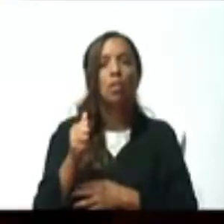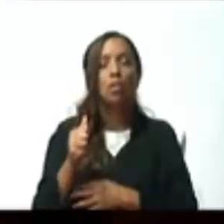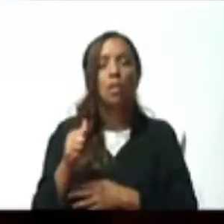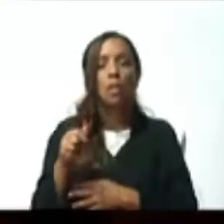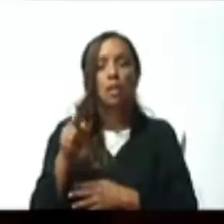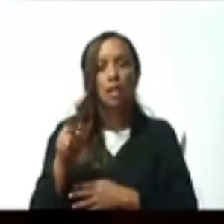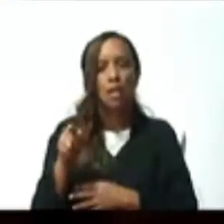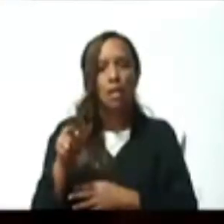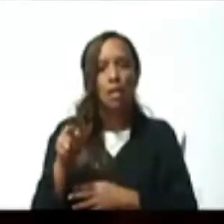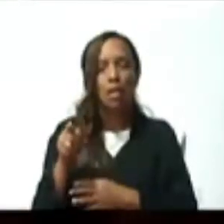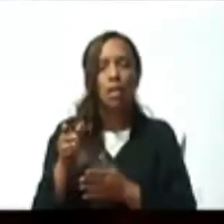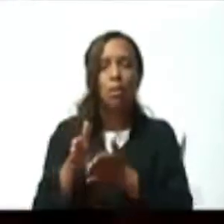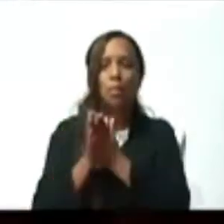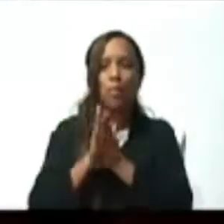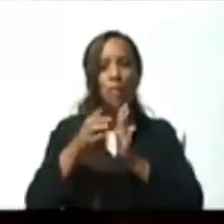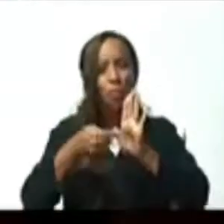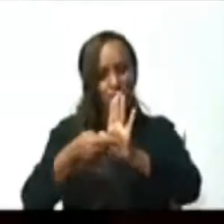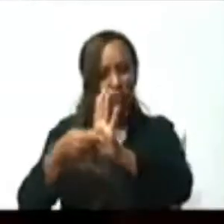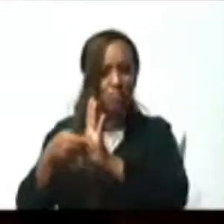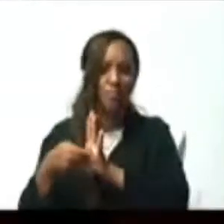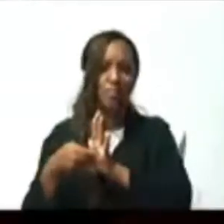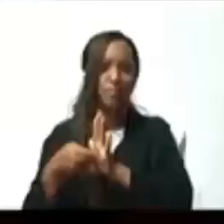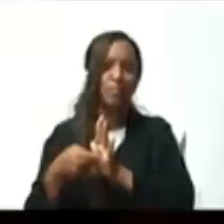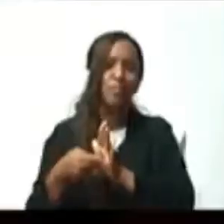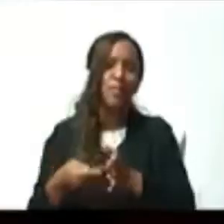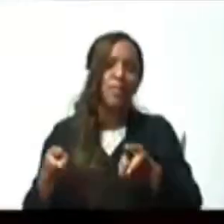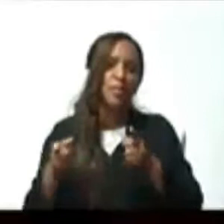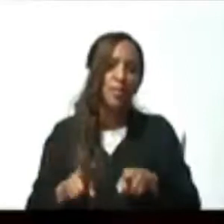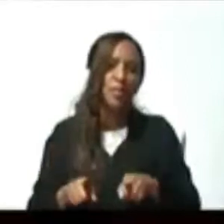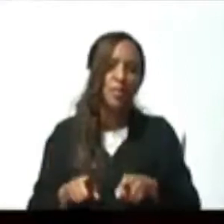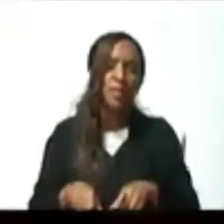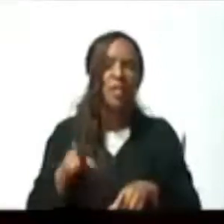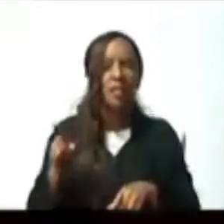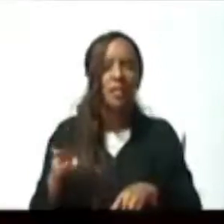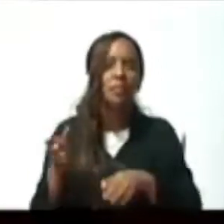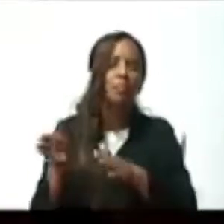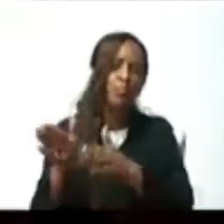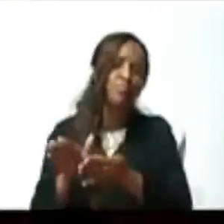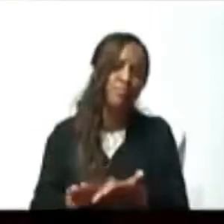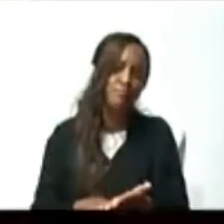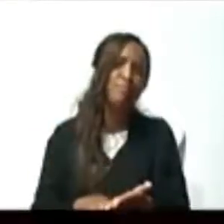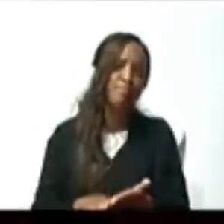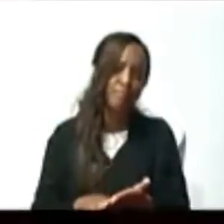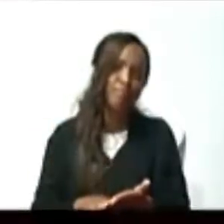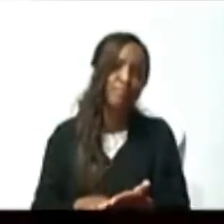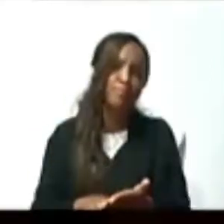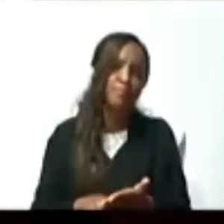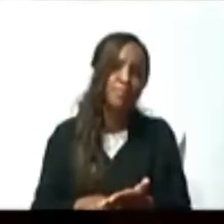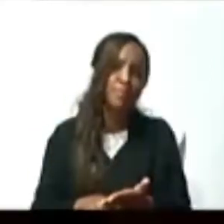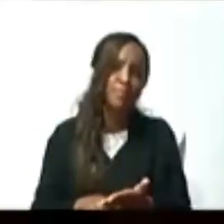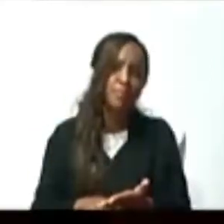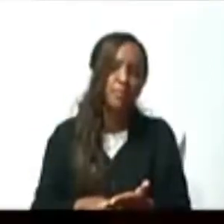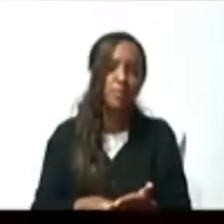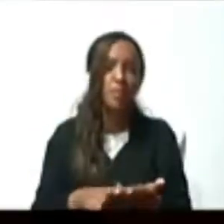Y quiero pedirle ya de manera póstuma que agenden esta